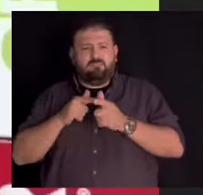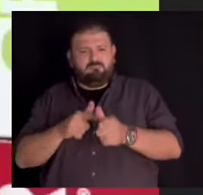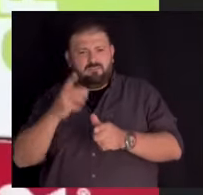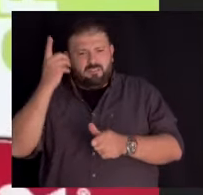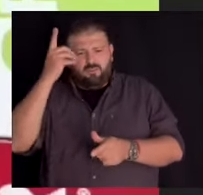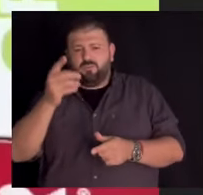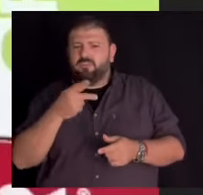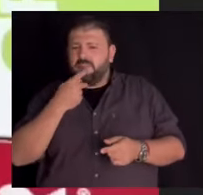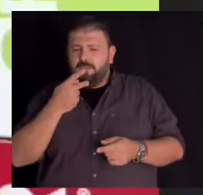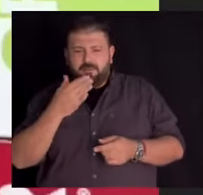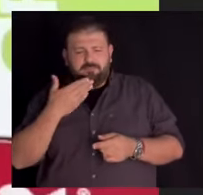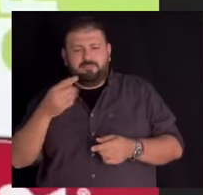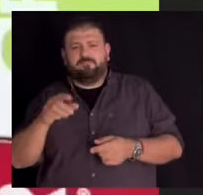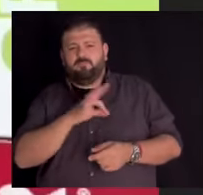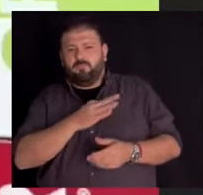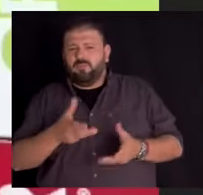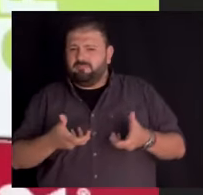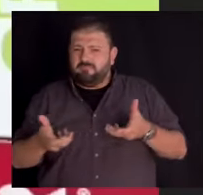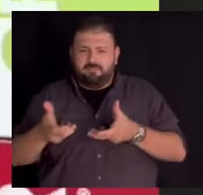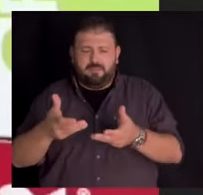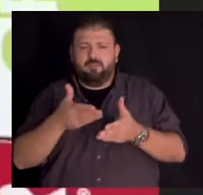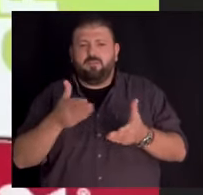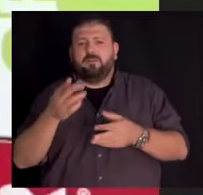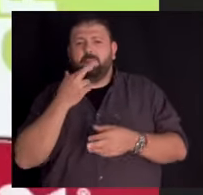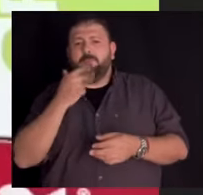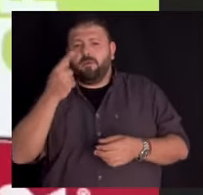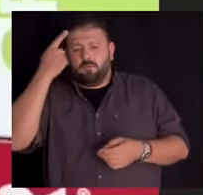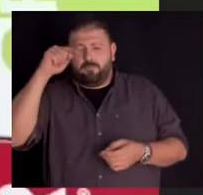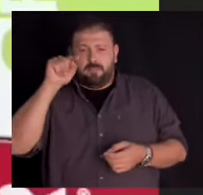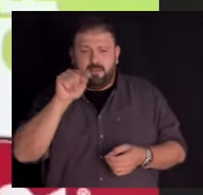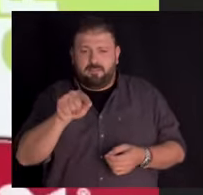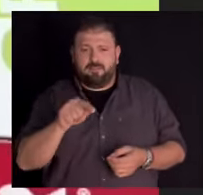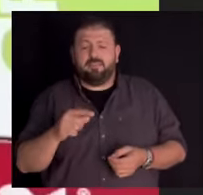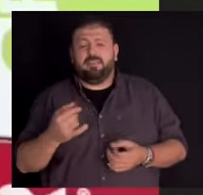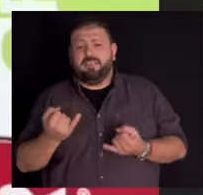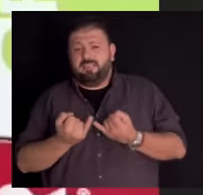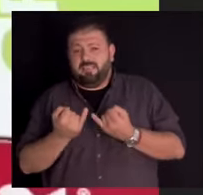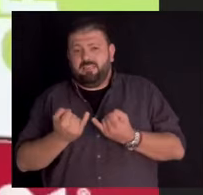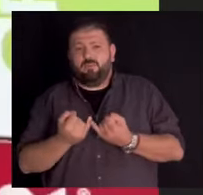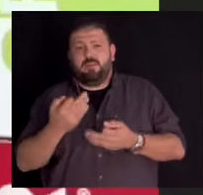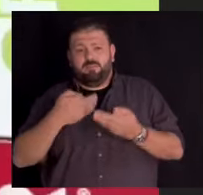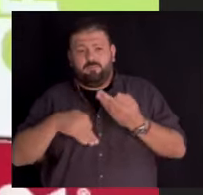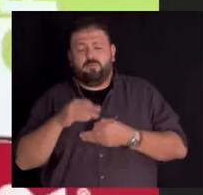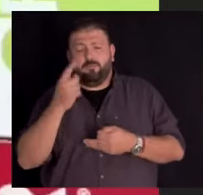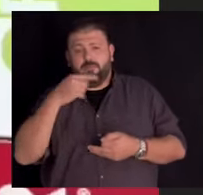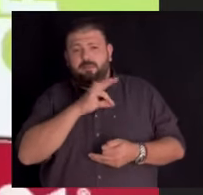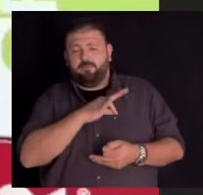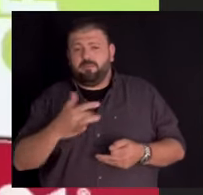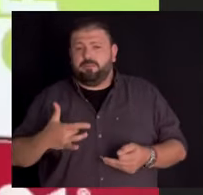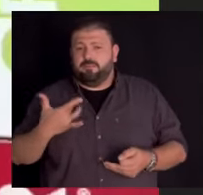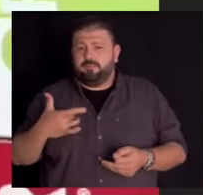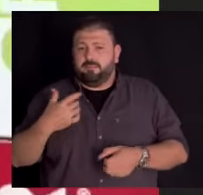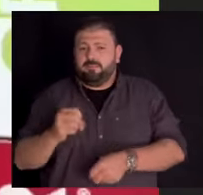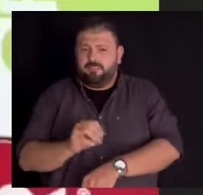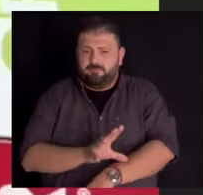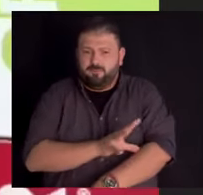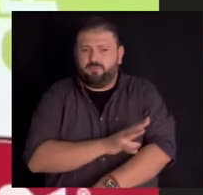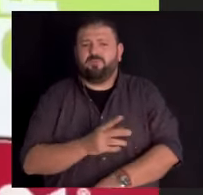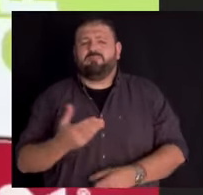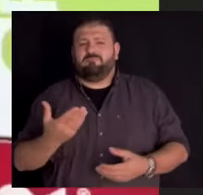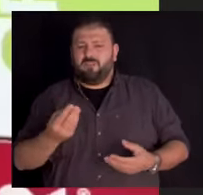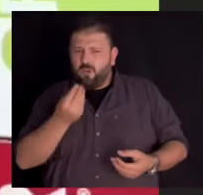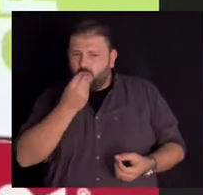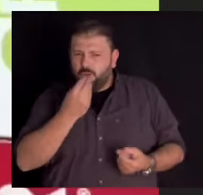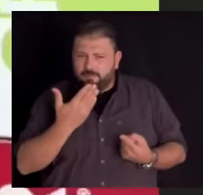mejor de ti. Así que, pues bueno, esa es mi recomendación para sortear los problemas emocionales. Nútrete bien